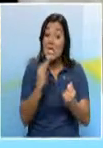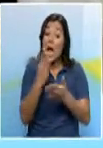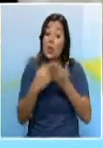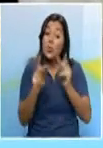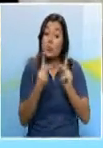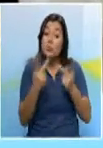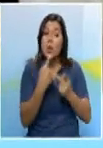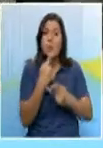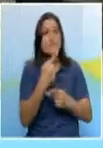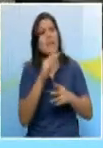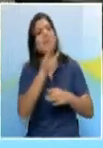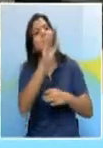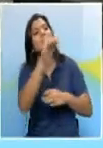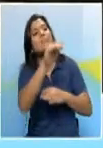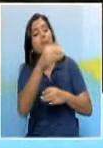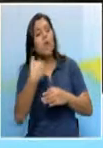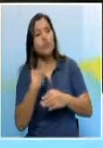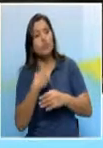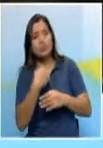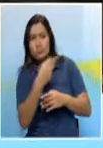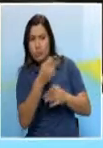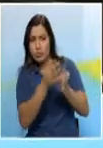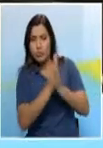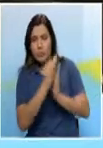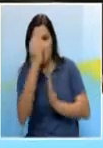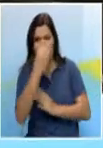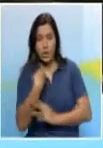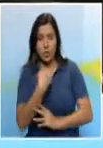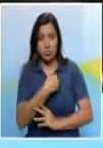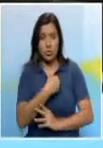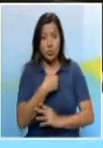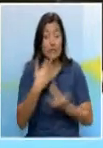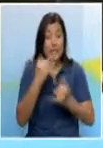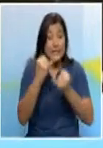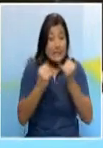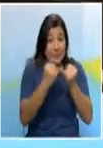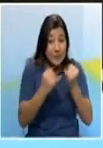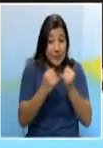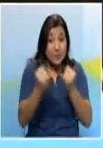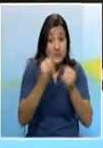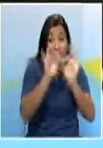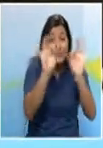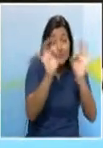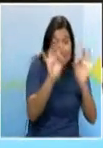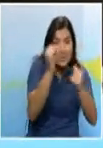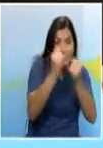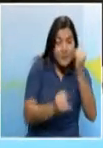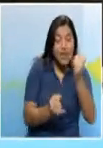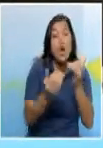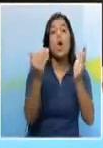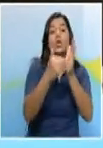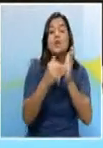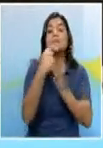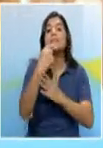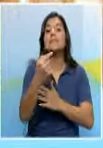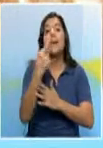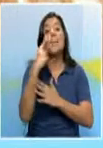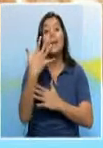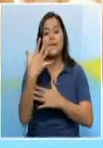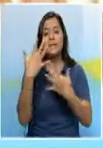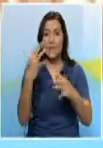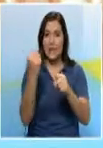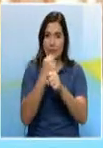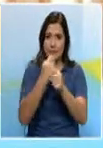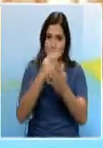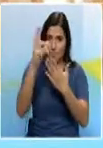cuenta en estos últimos días, en que ya se venía finiquitando este texto final, repetimos, para formar ya un